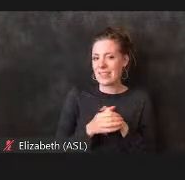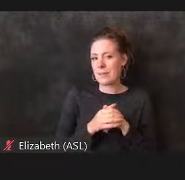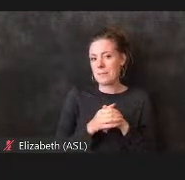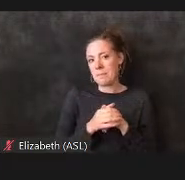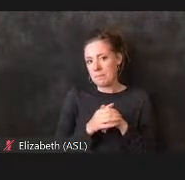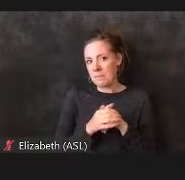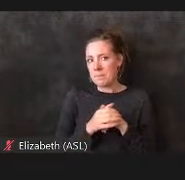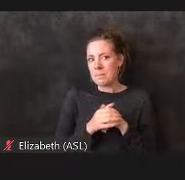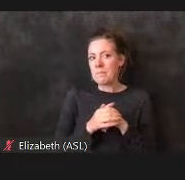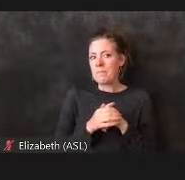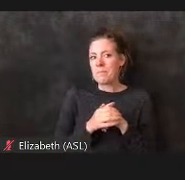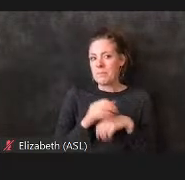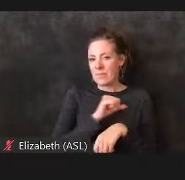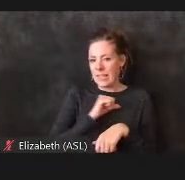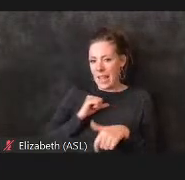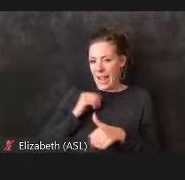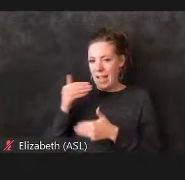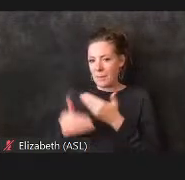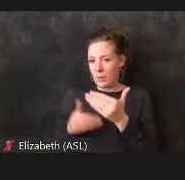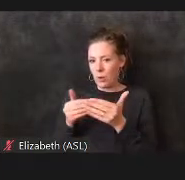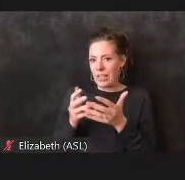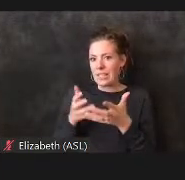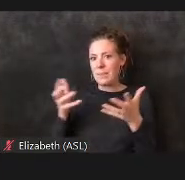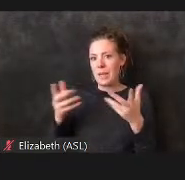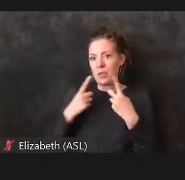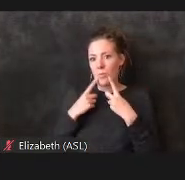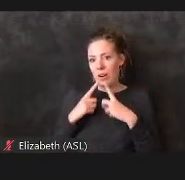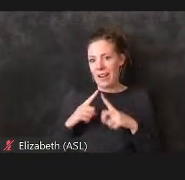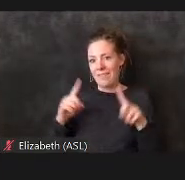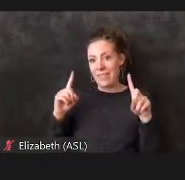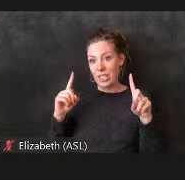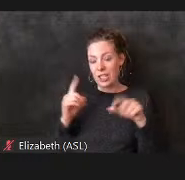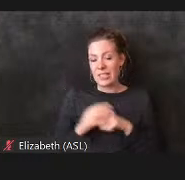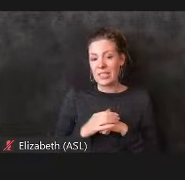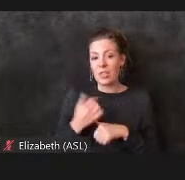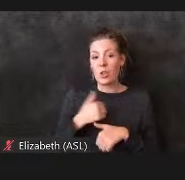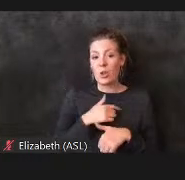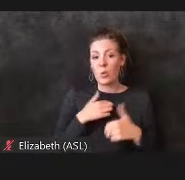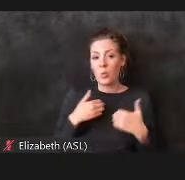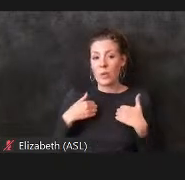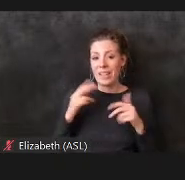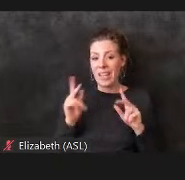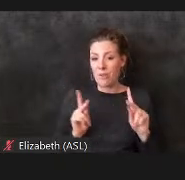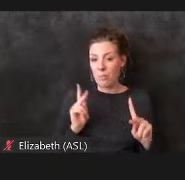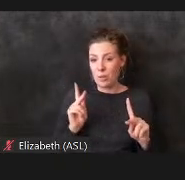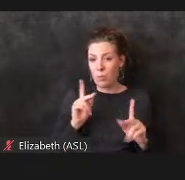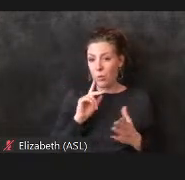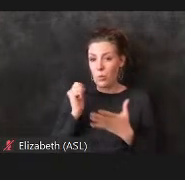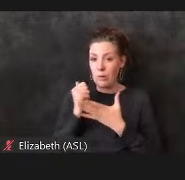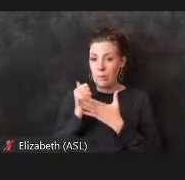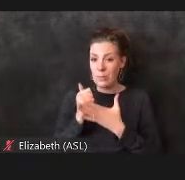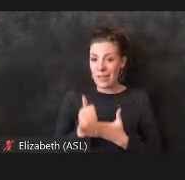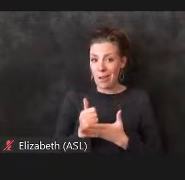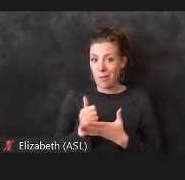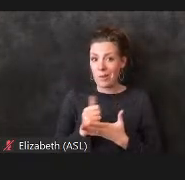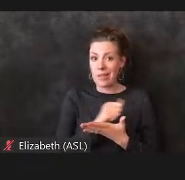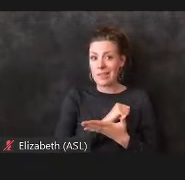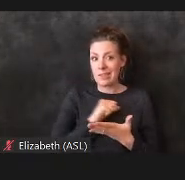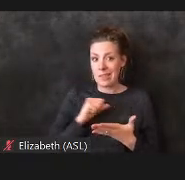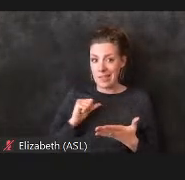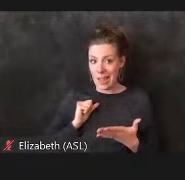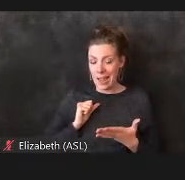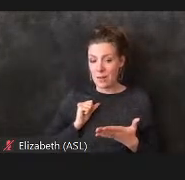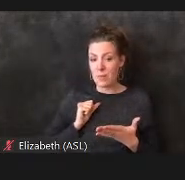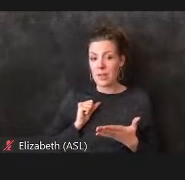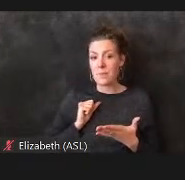vacuna. Y el proceso administrativo más eficiente, que lo hagan de una forma más eficiente. So, hay gente que les está